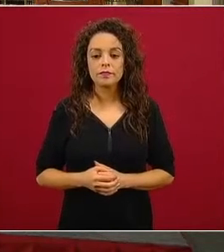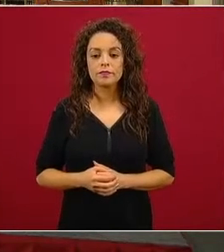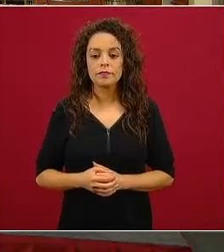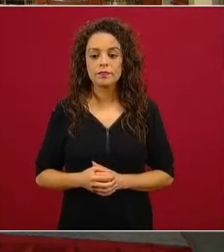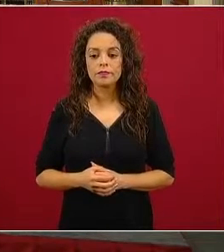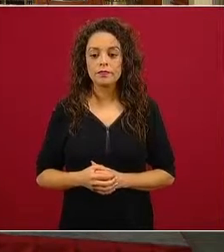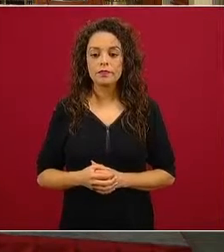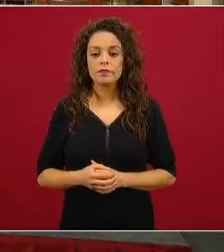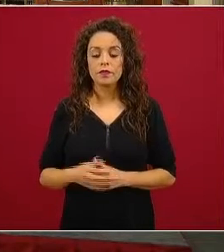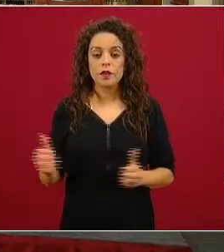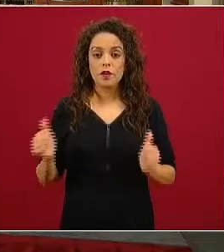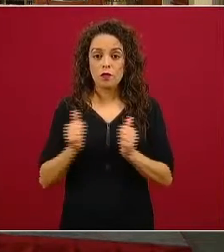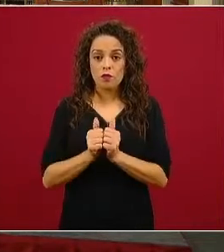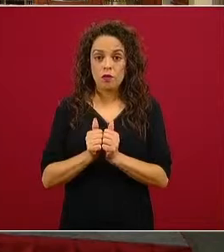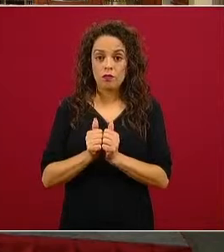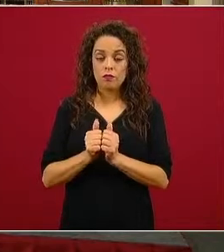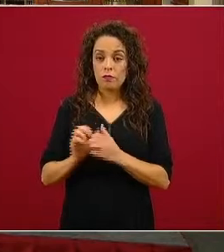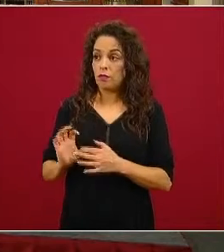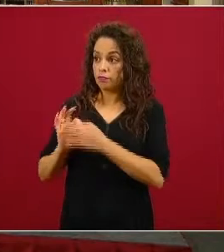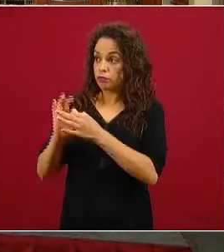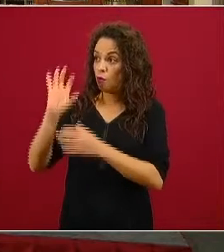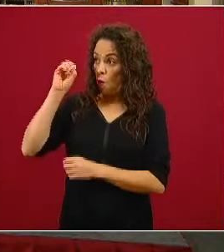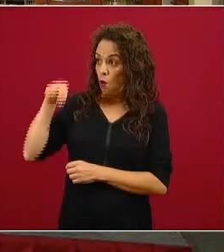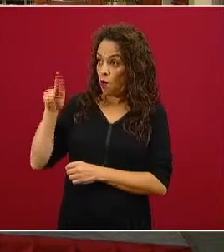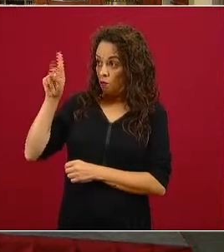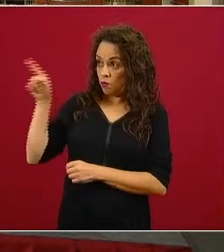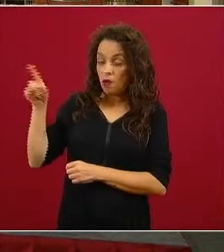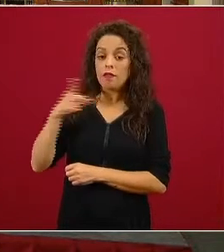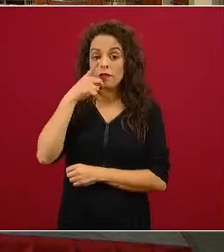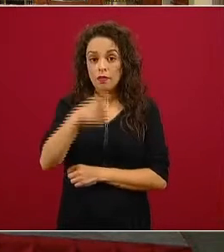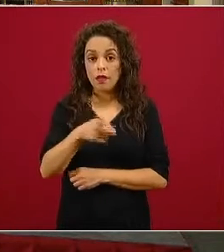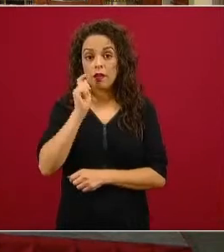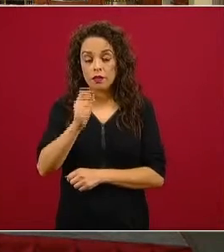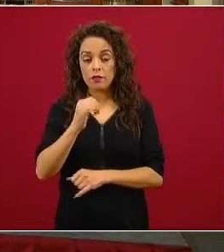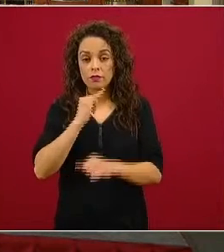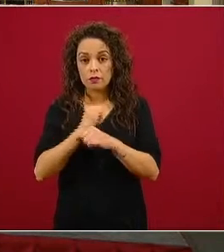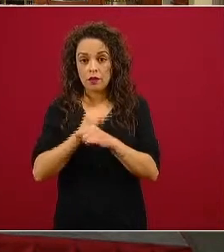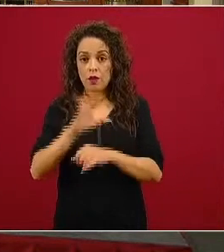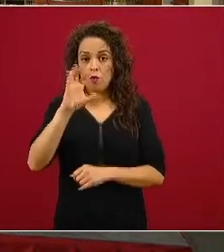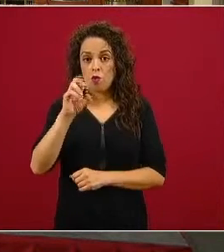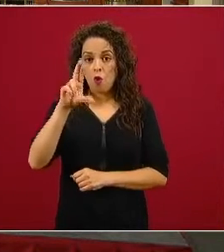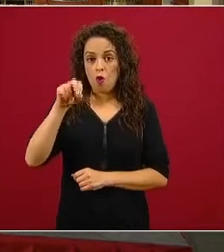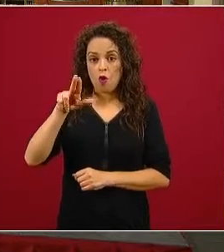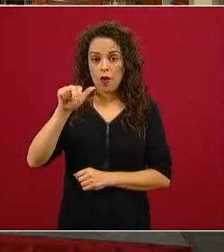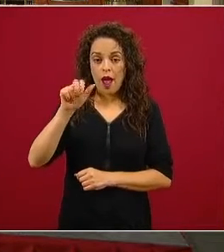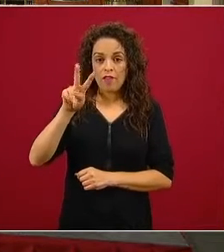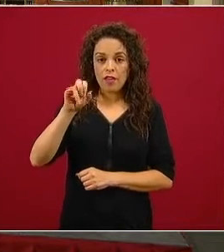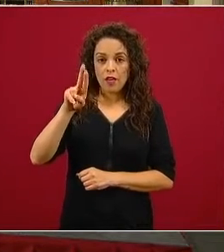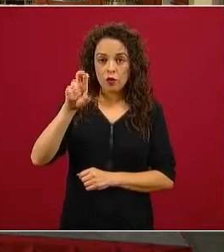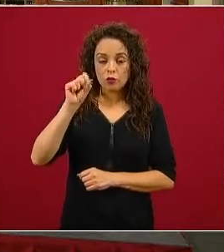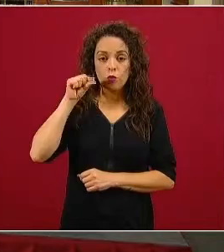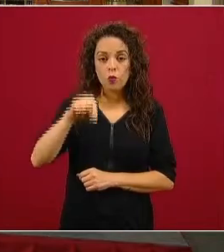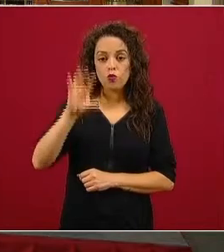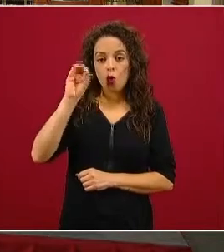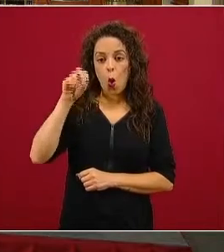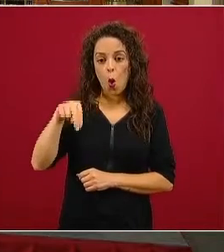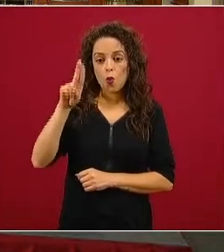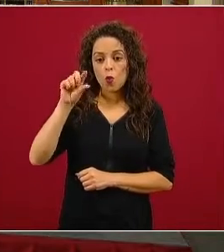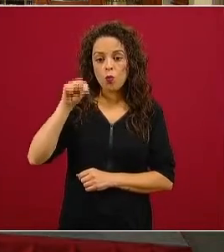Mexicano, quien a través de su sitio web infodemia.mx ayudará a frenar